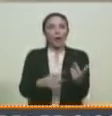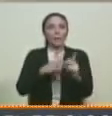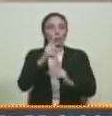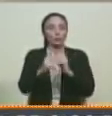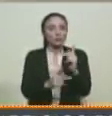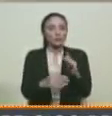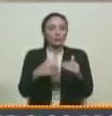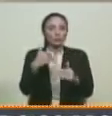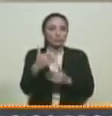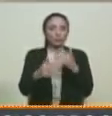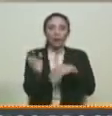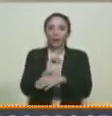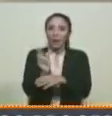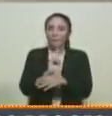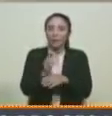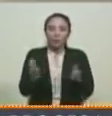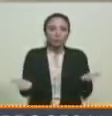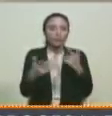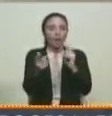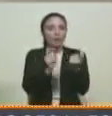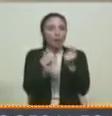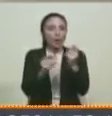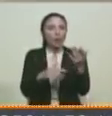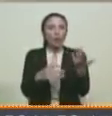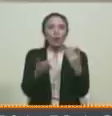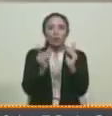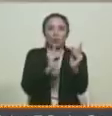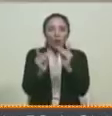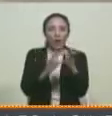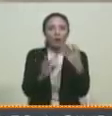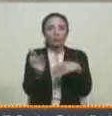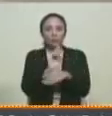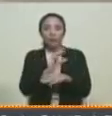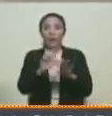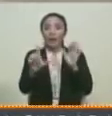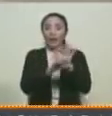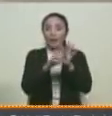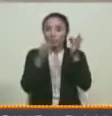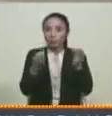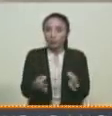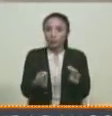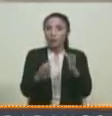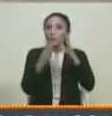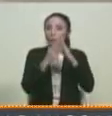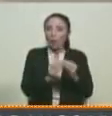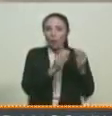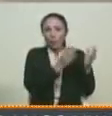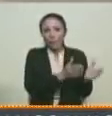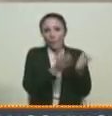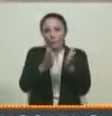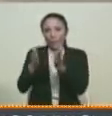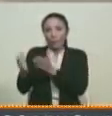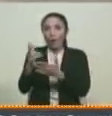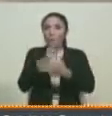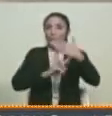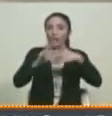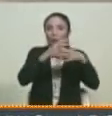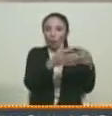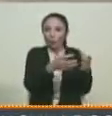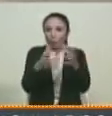proceso rápido de conversaciones, legalización de todas las tres fuerzas que se mantenían